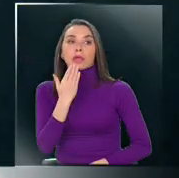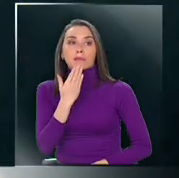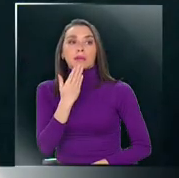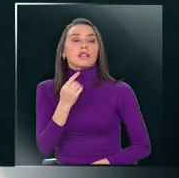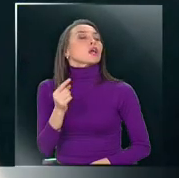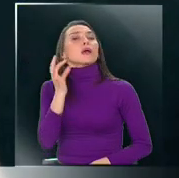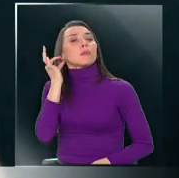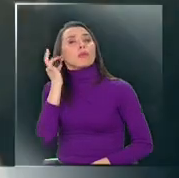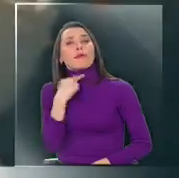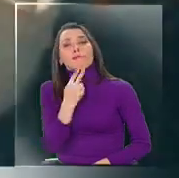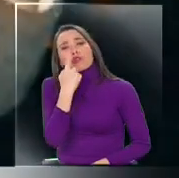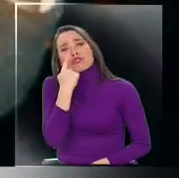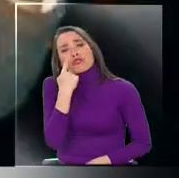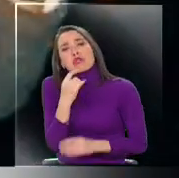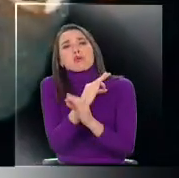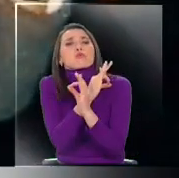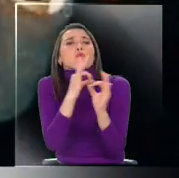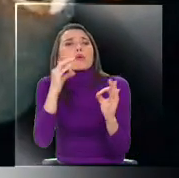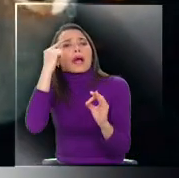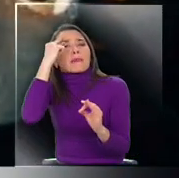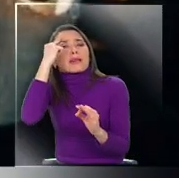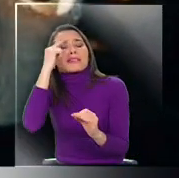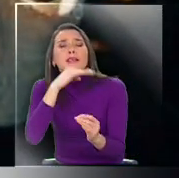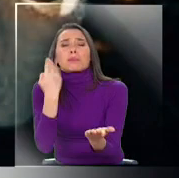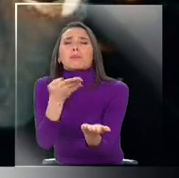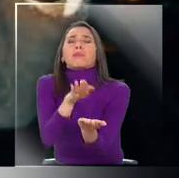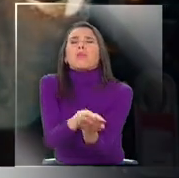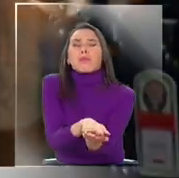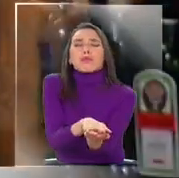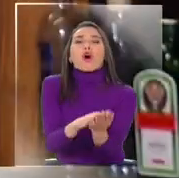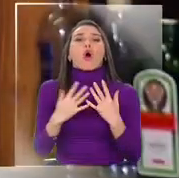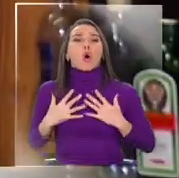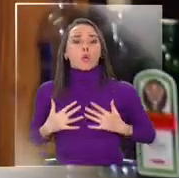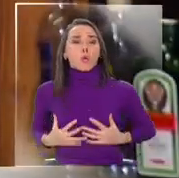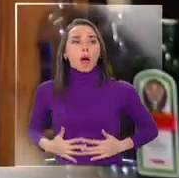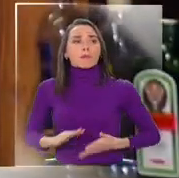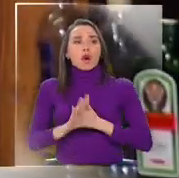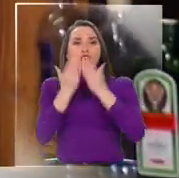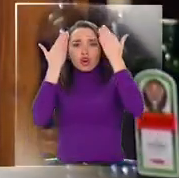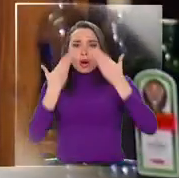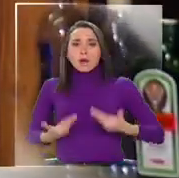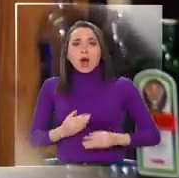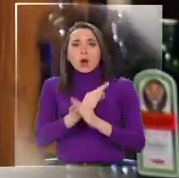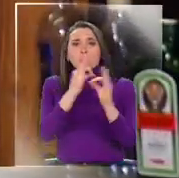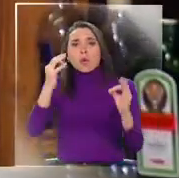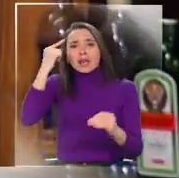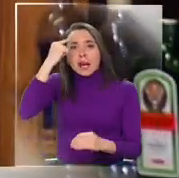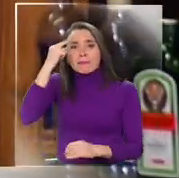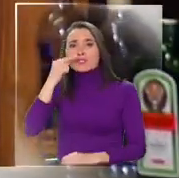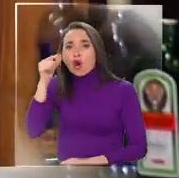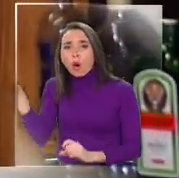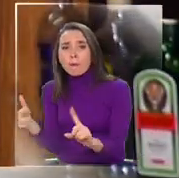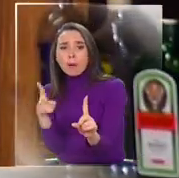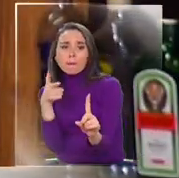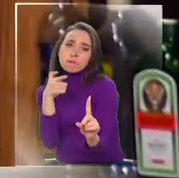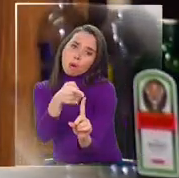Yo nunca pensé. Yo dije, está muerto, pero su cuerpo entero, nunca como pensé que de verdad lo mató.